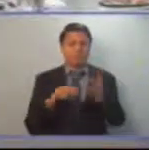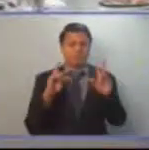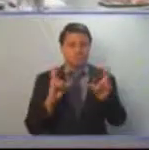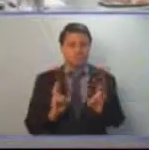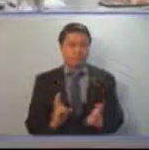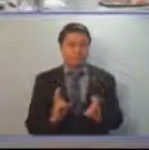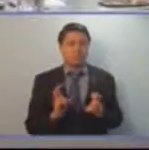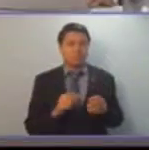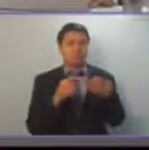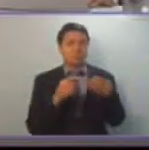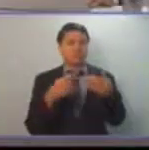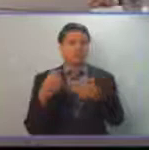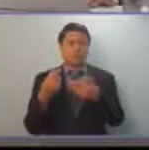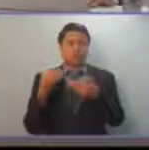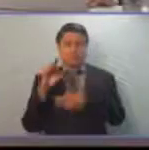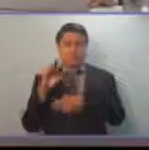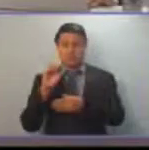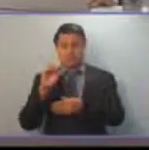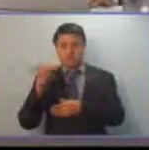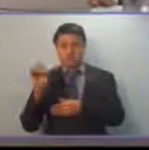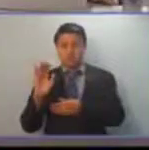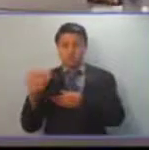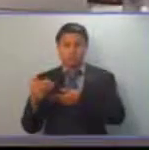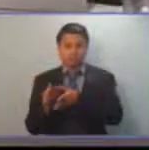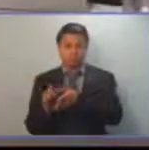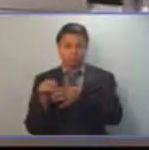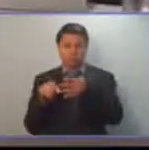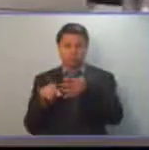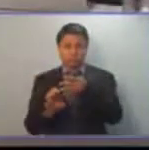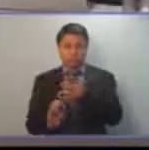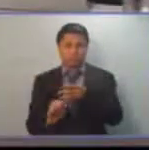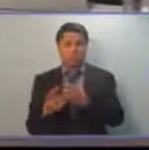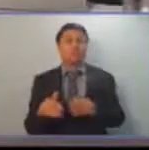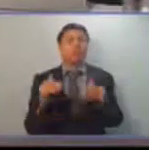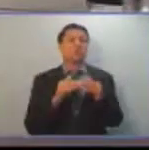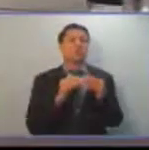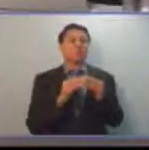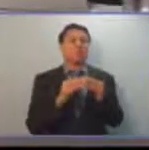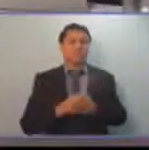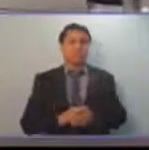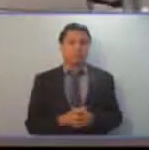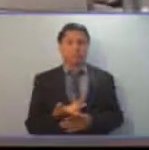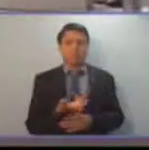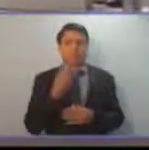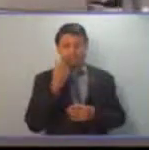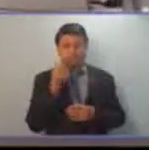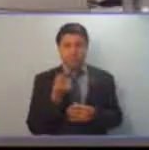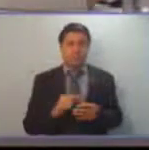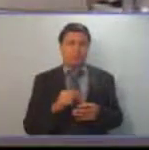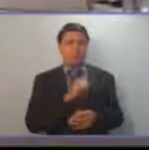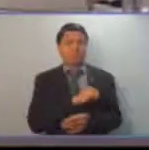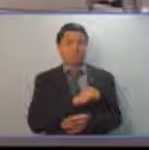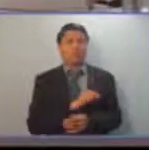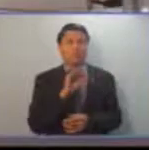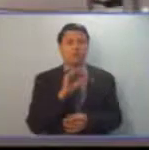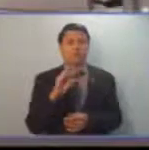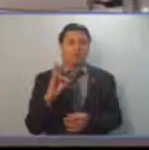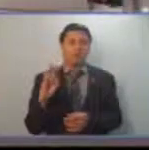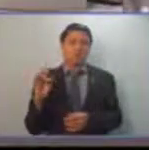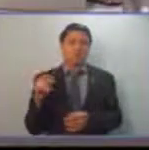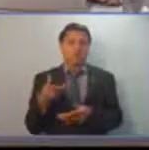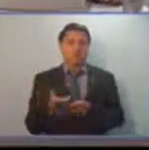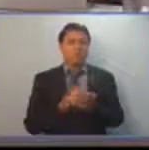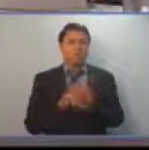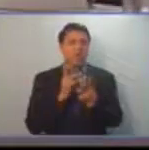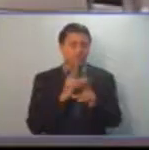de lo Constitucional. Y también se asegura a los partidos desde el artículo 77 en una reforma